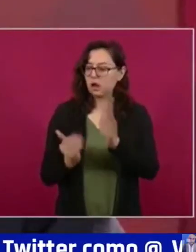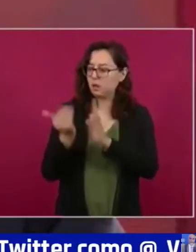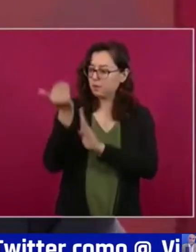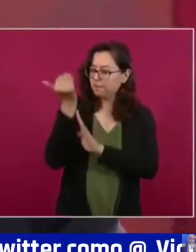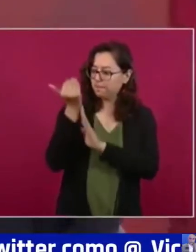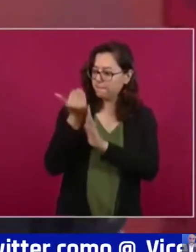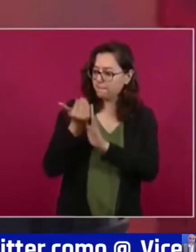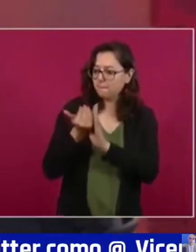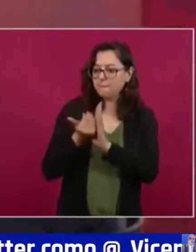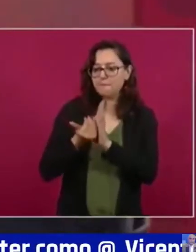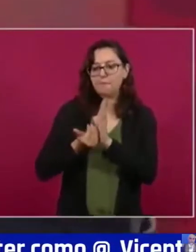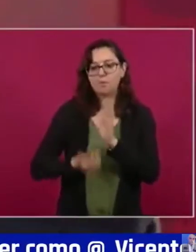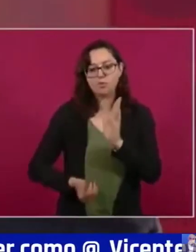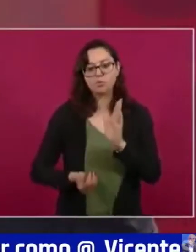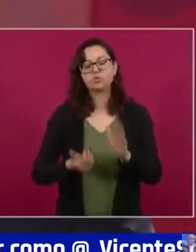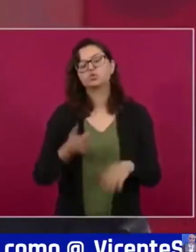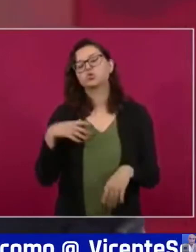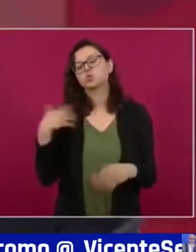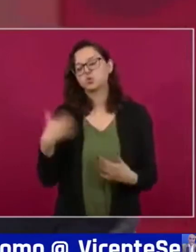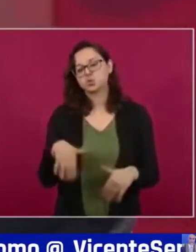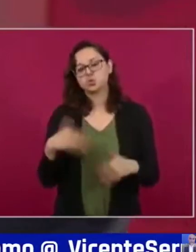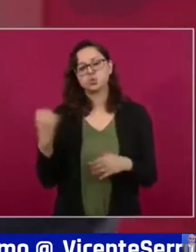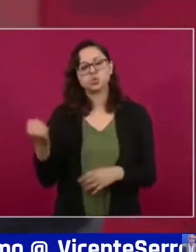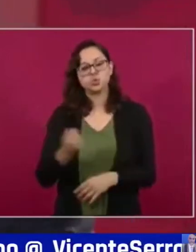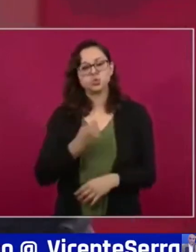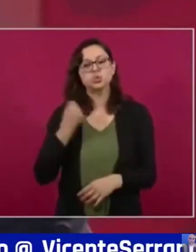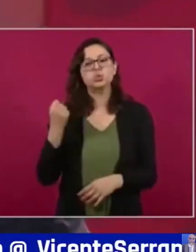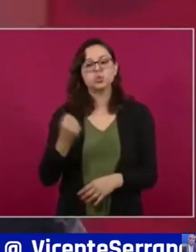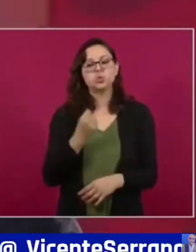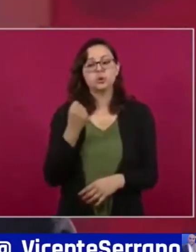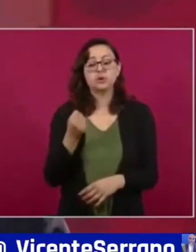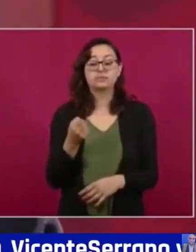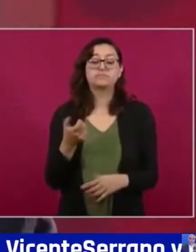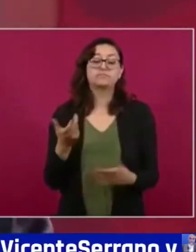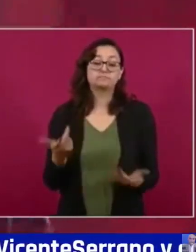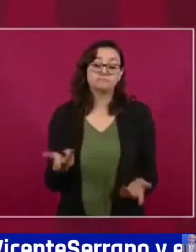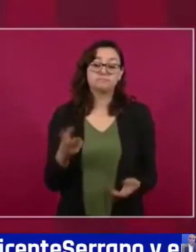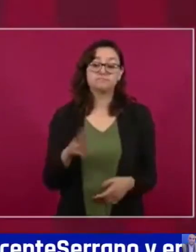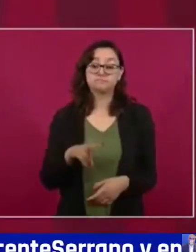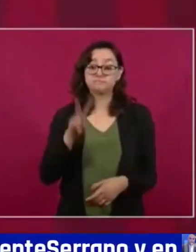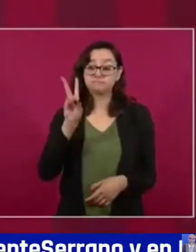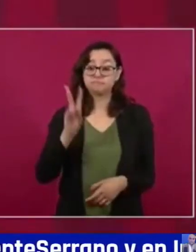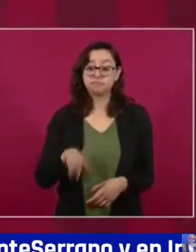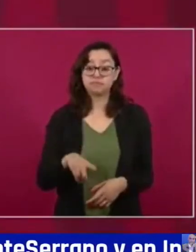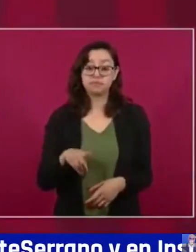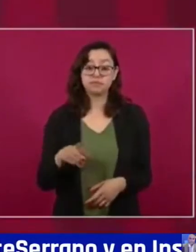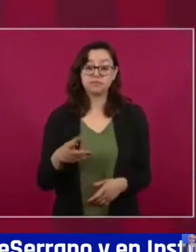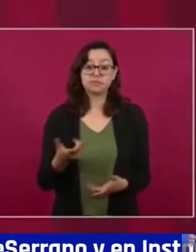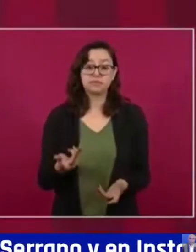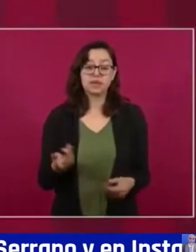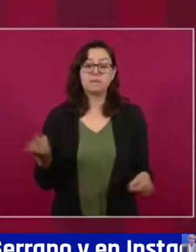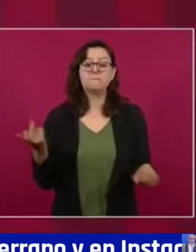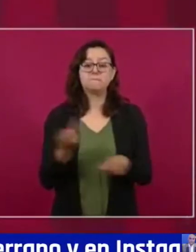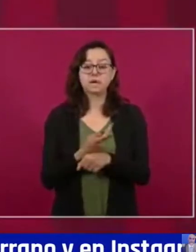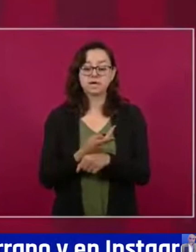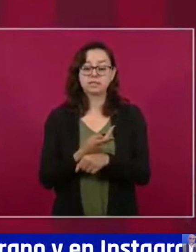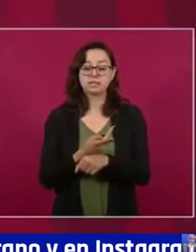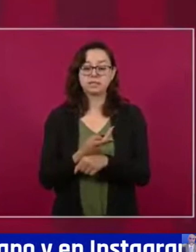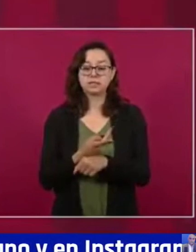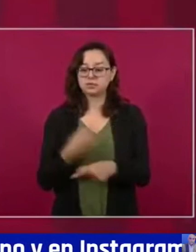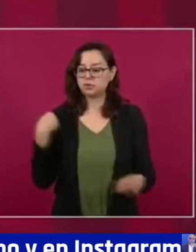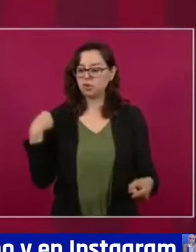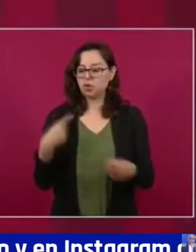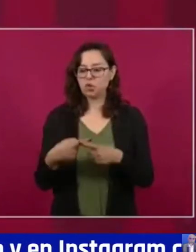mañanera, porque habla de revisar todos los contratos otorgados en relación al litio cuando el